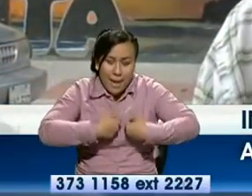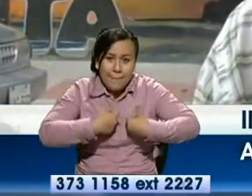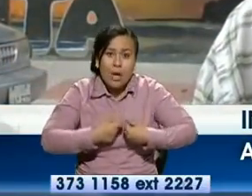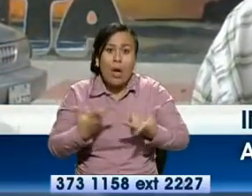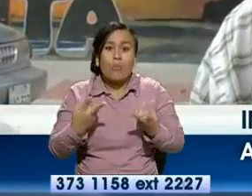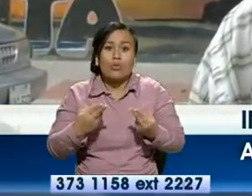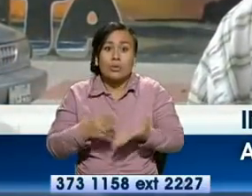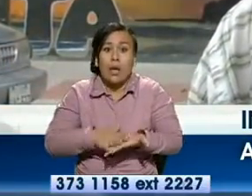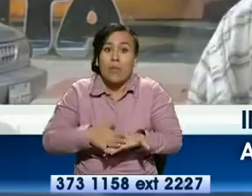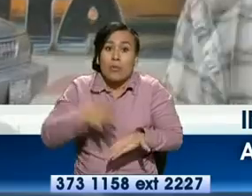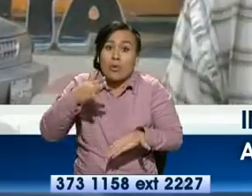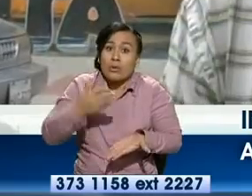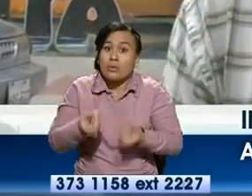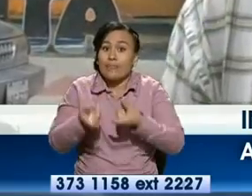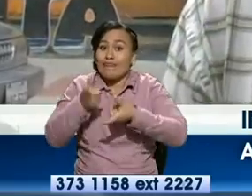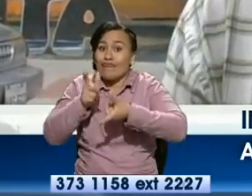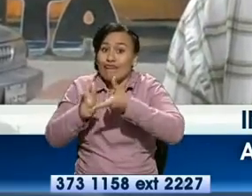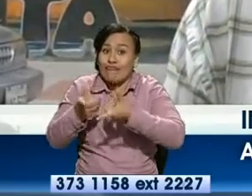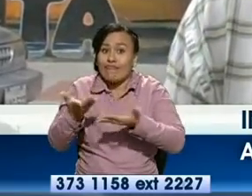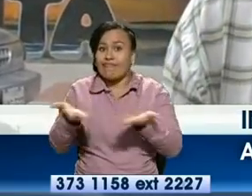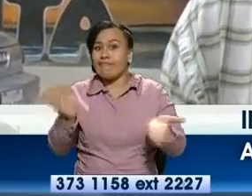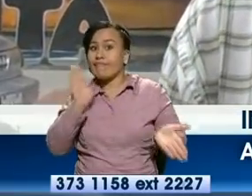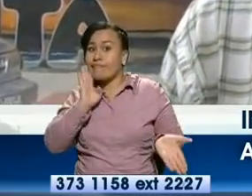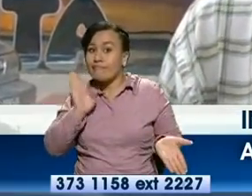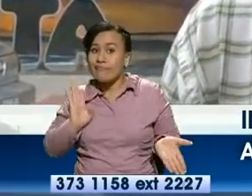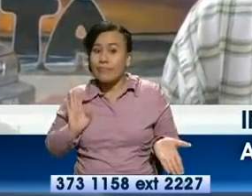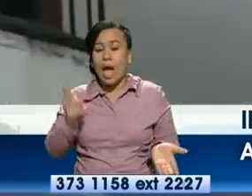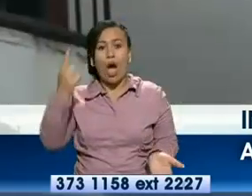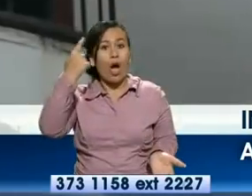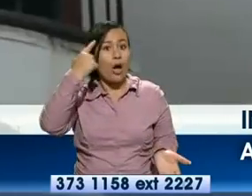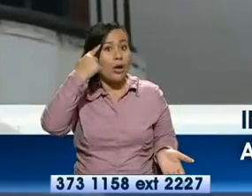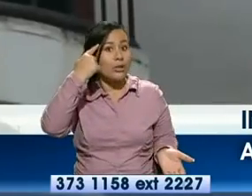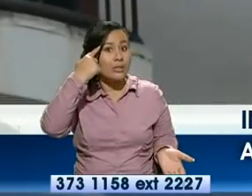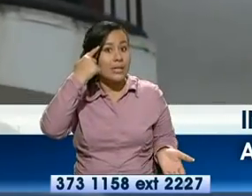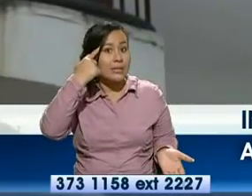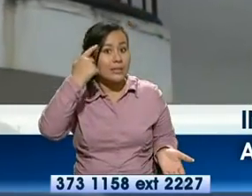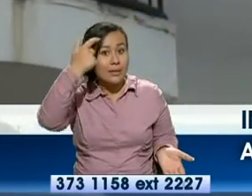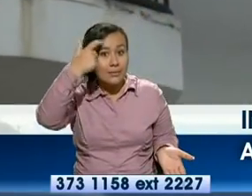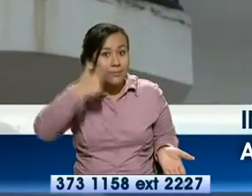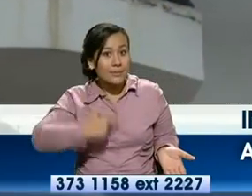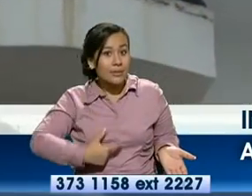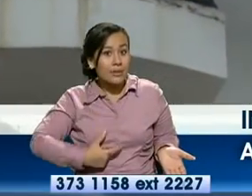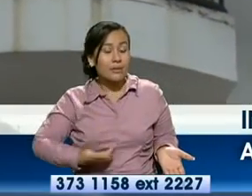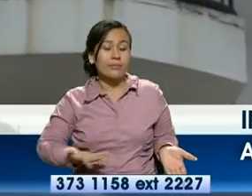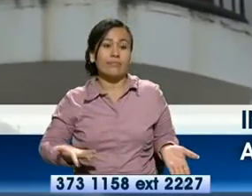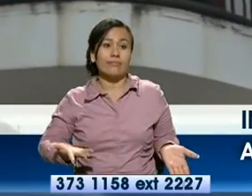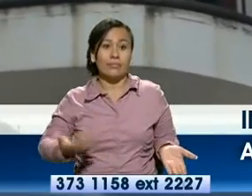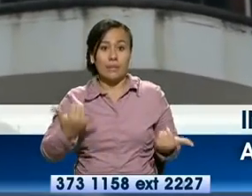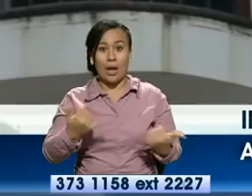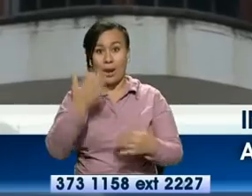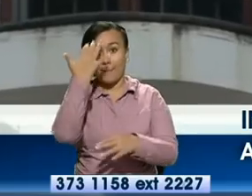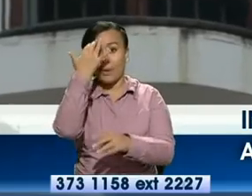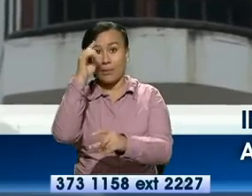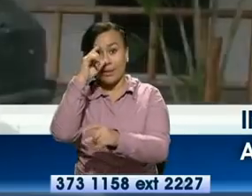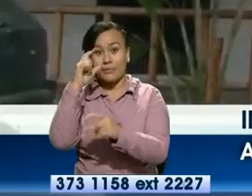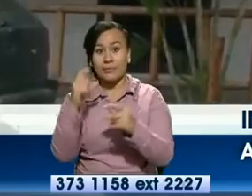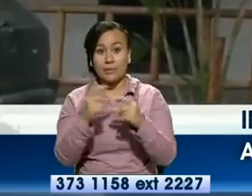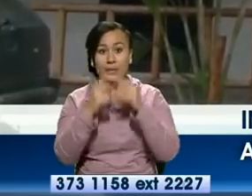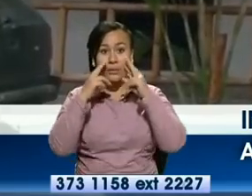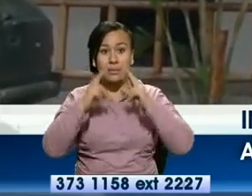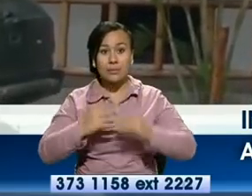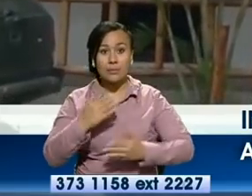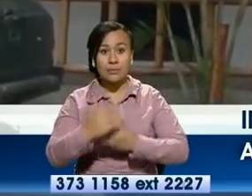no excesos que puedan ocurrir, es un poco parte de conciencia de cada uno. La principal de la Fiscalía en esta provincia que lleva este